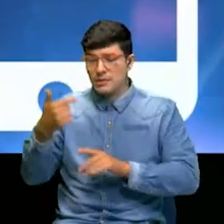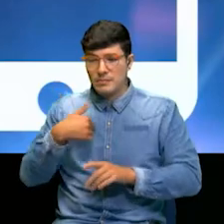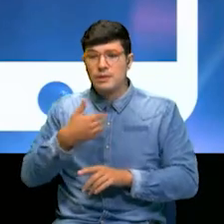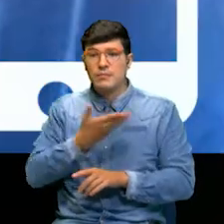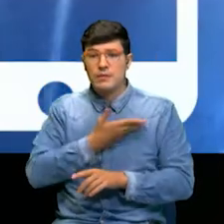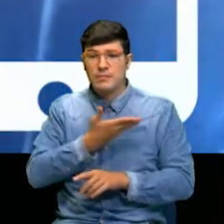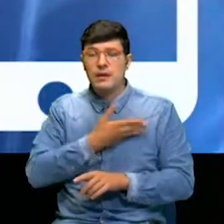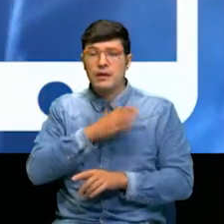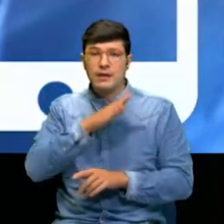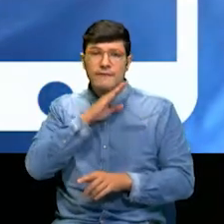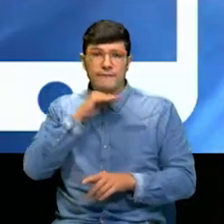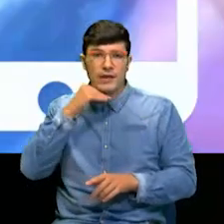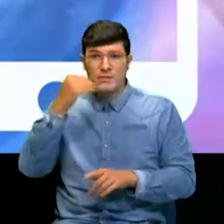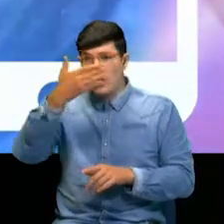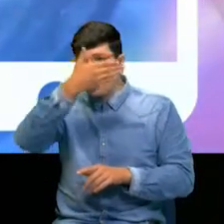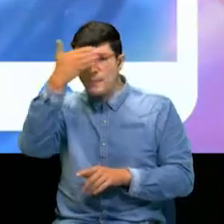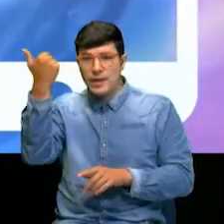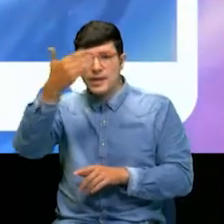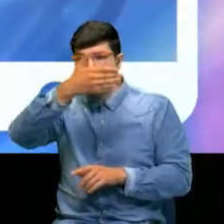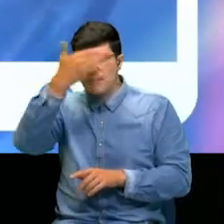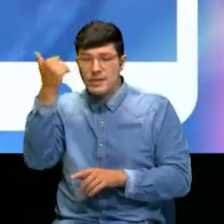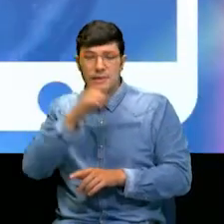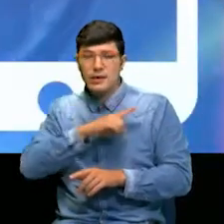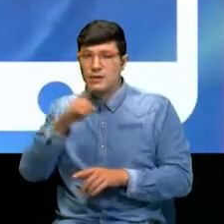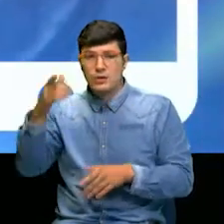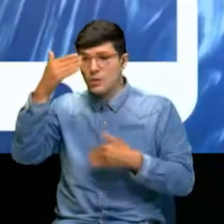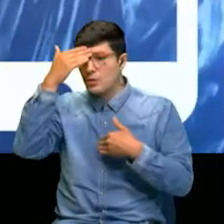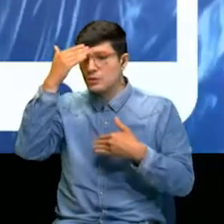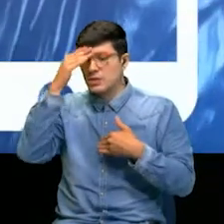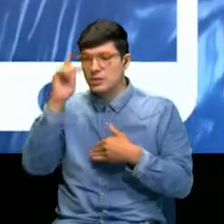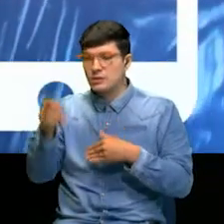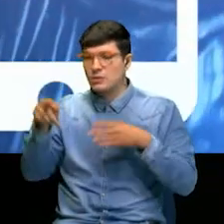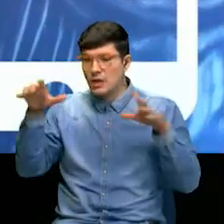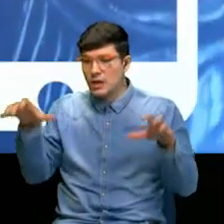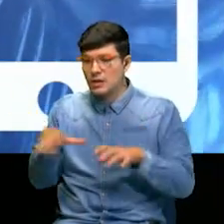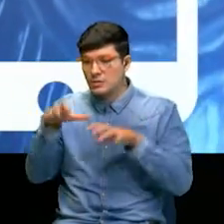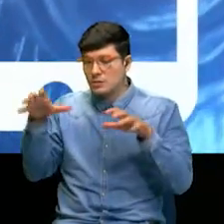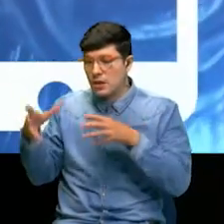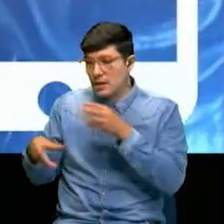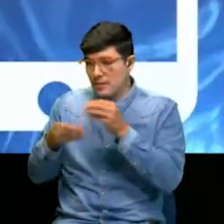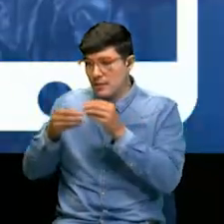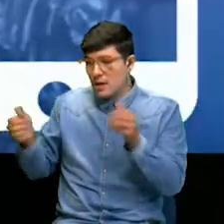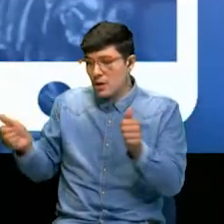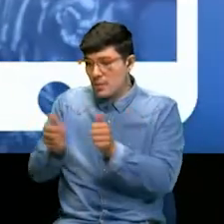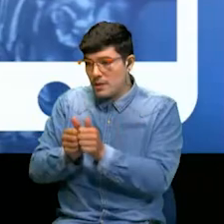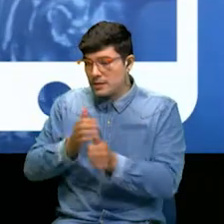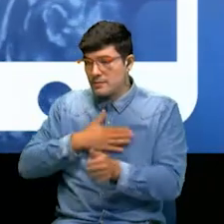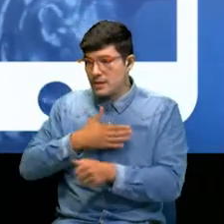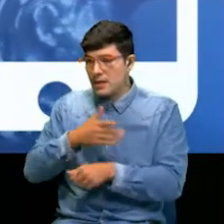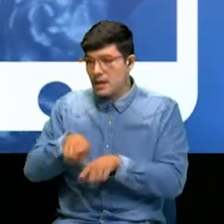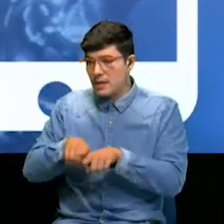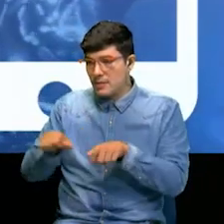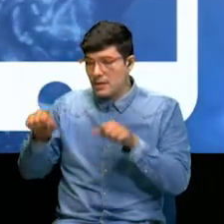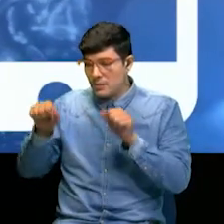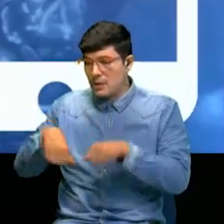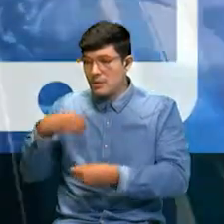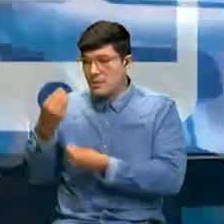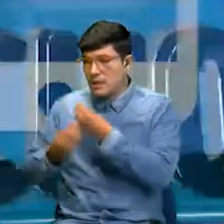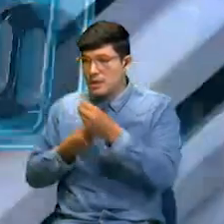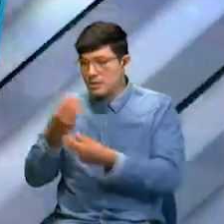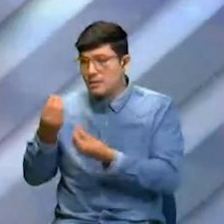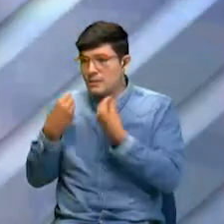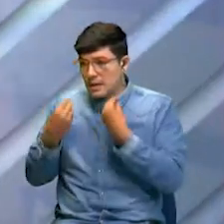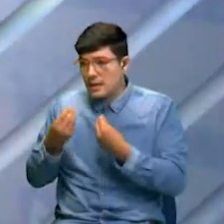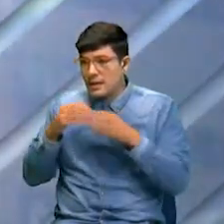está enferma y por lo tanto no es consciente de sus acciones. Y si junto a mi hermana podemos hacer algo para que la casa sea para las